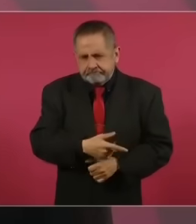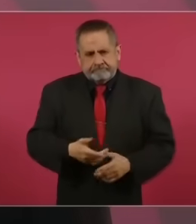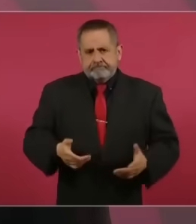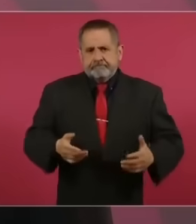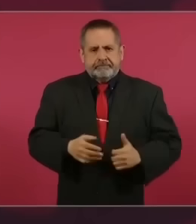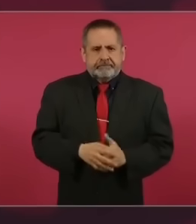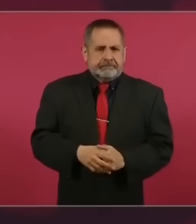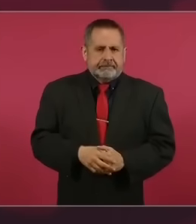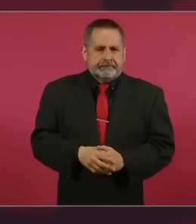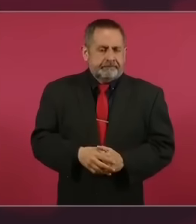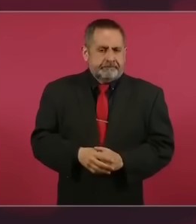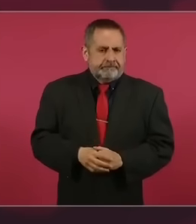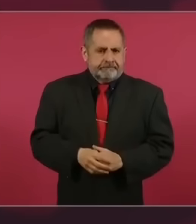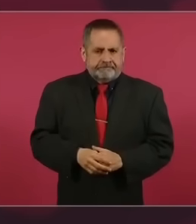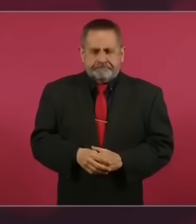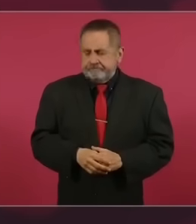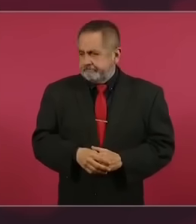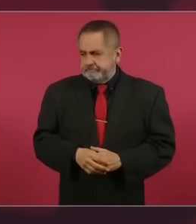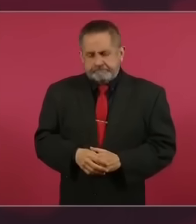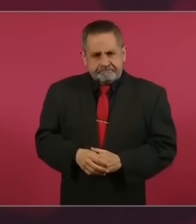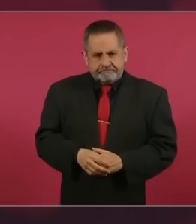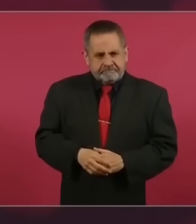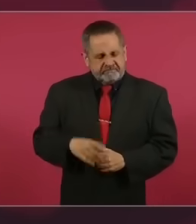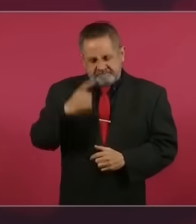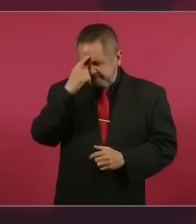Y es indudable